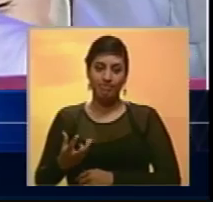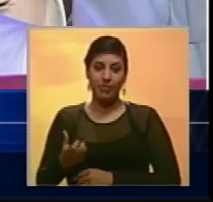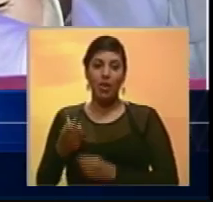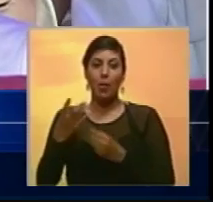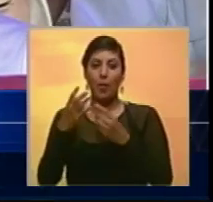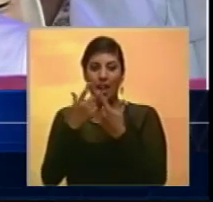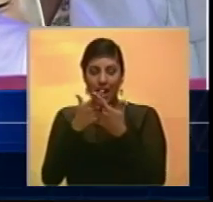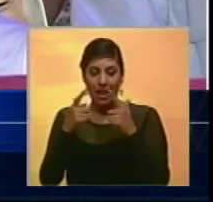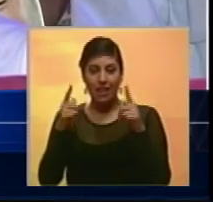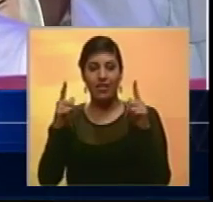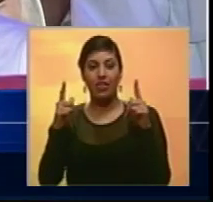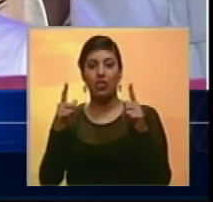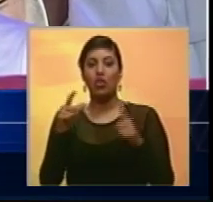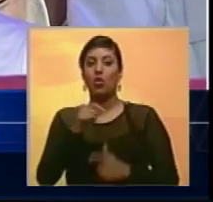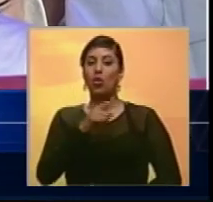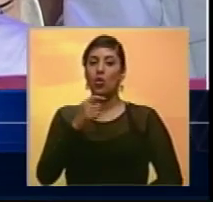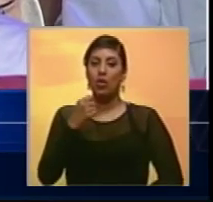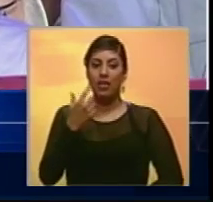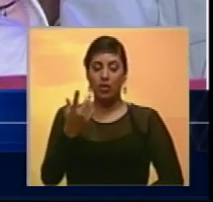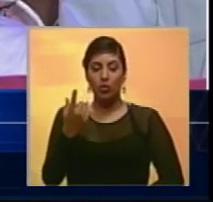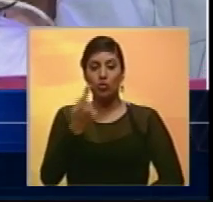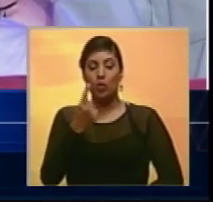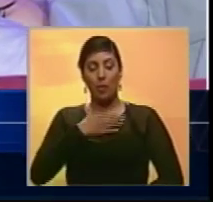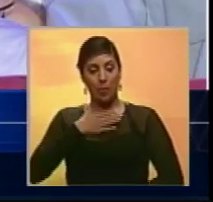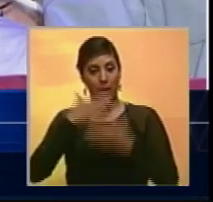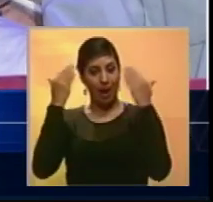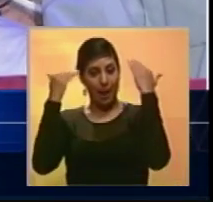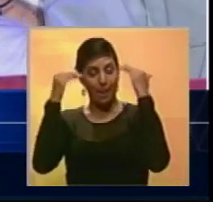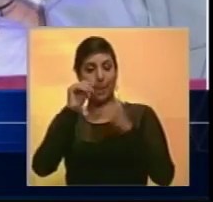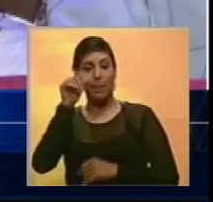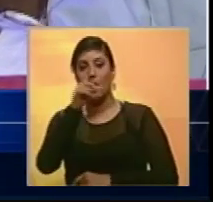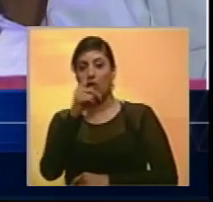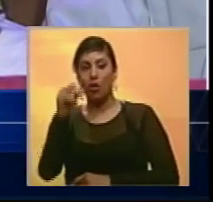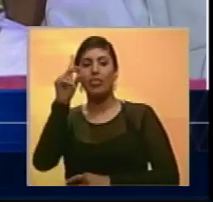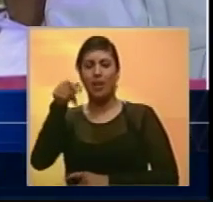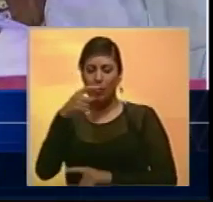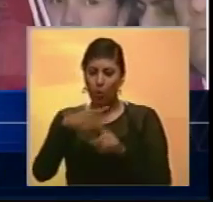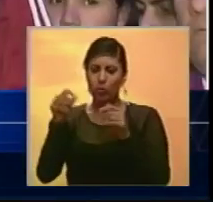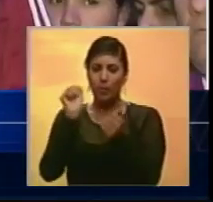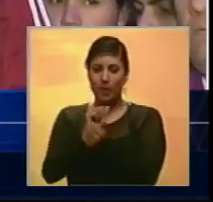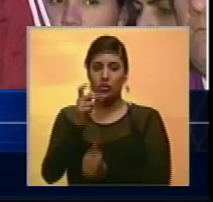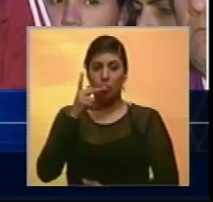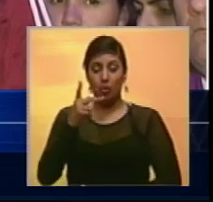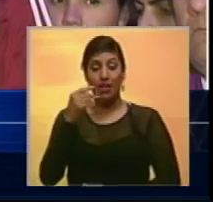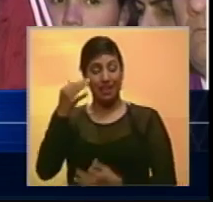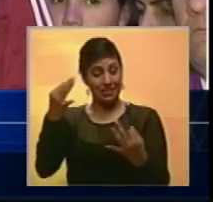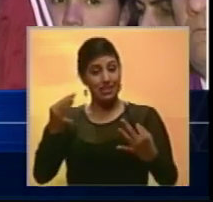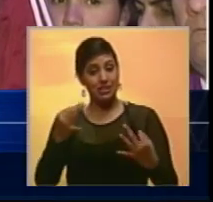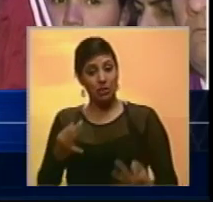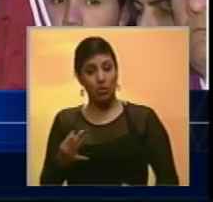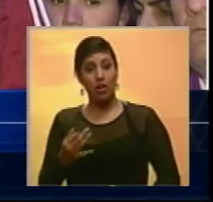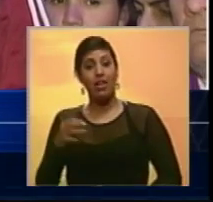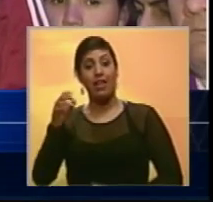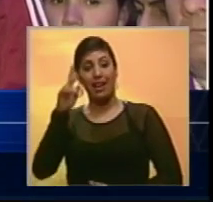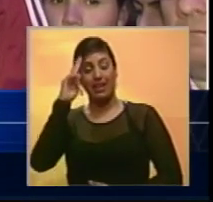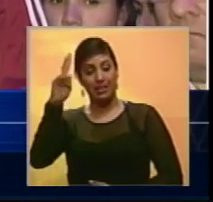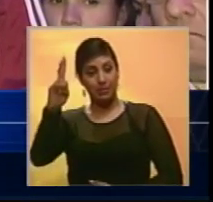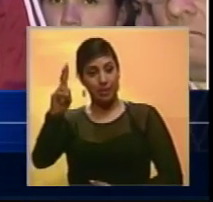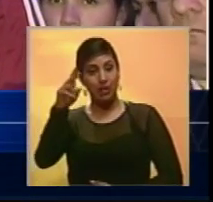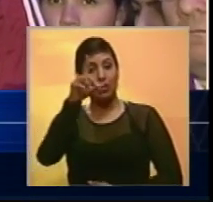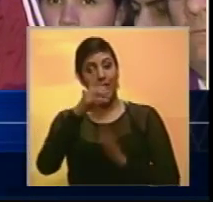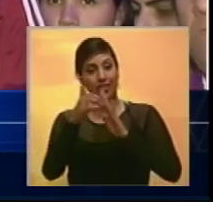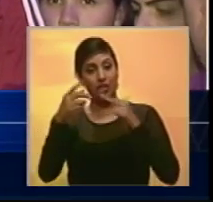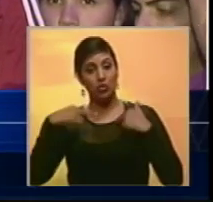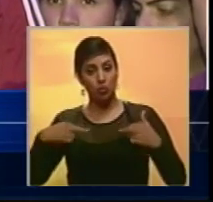por la libertad no solo de Antonio, sino de todos los presos políticos. La garantía de respeto a los